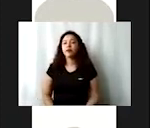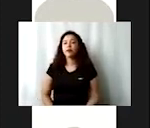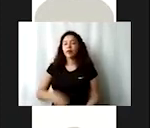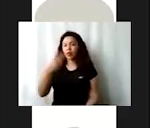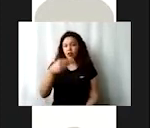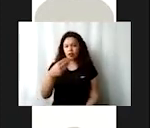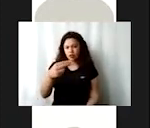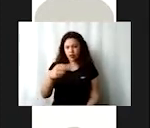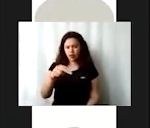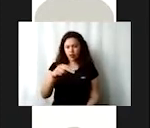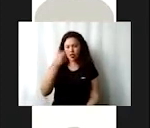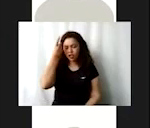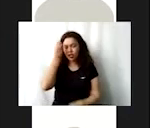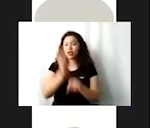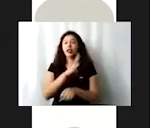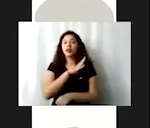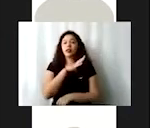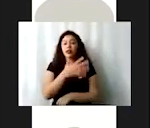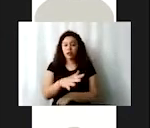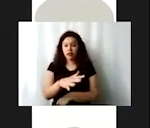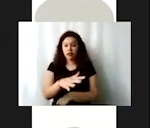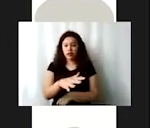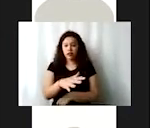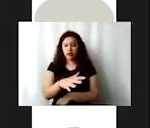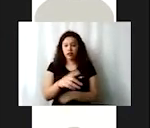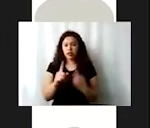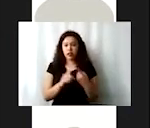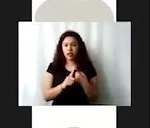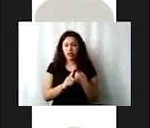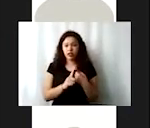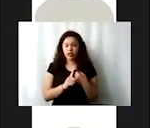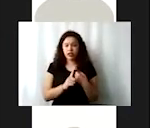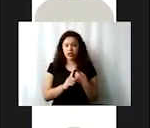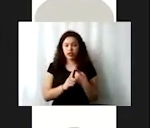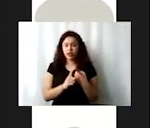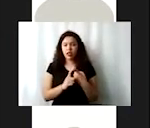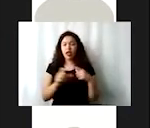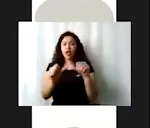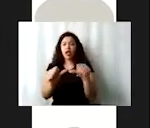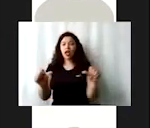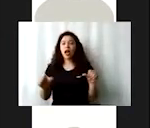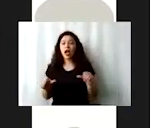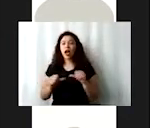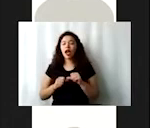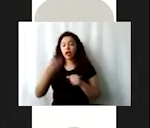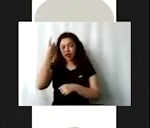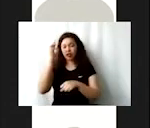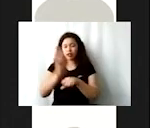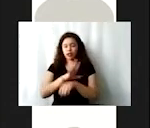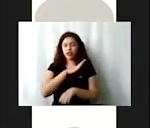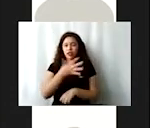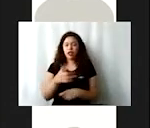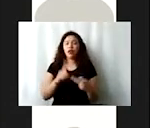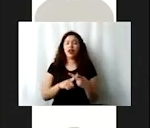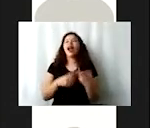puesto, que es un director general. ¿Cuál sería el área del puesto de este director general? Pues la dirección